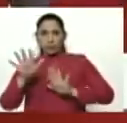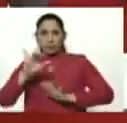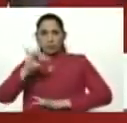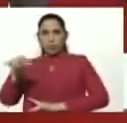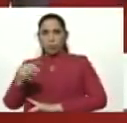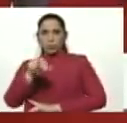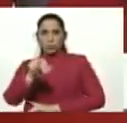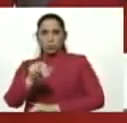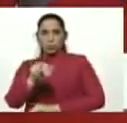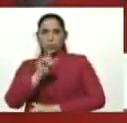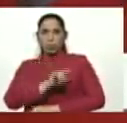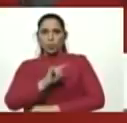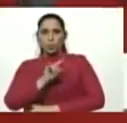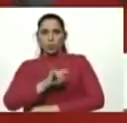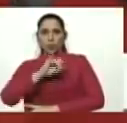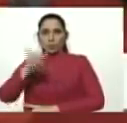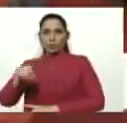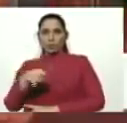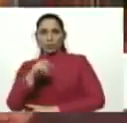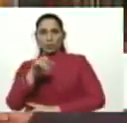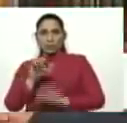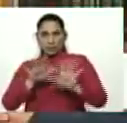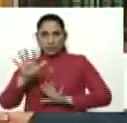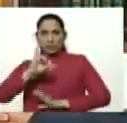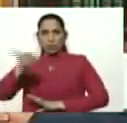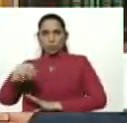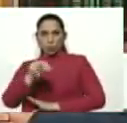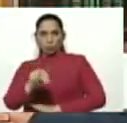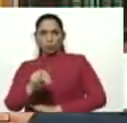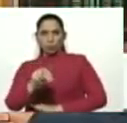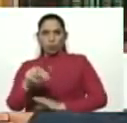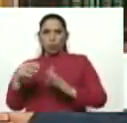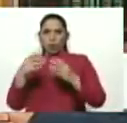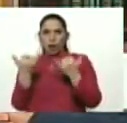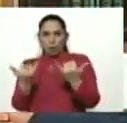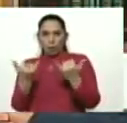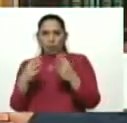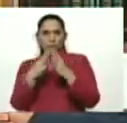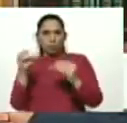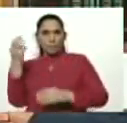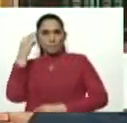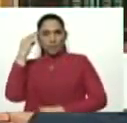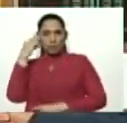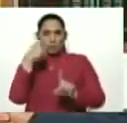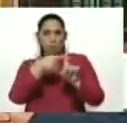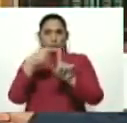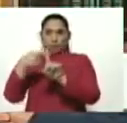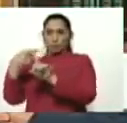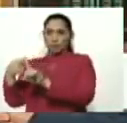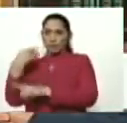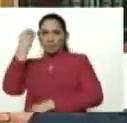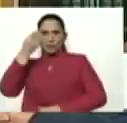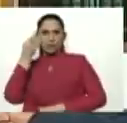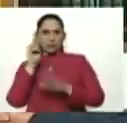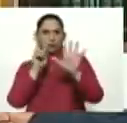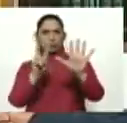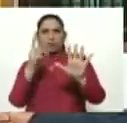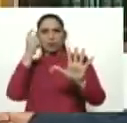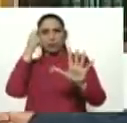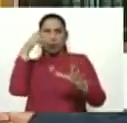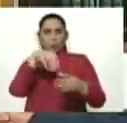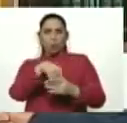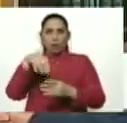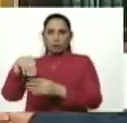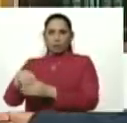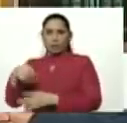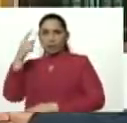¿verdad? Lunes 15 de junio. Por ahora, todos con mente positiva, pensando en estos 7 días de cuarentena.